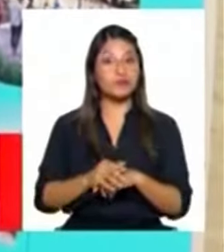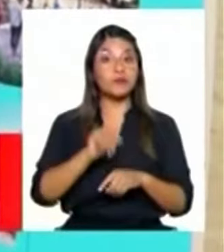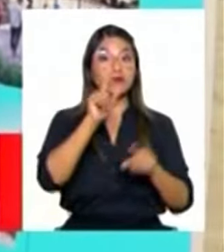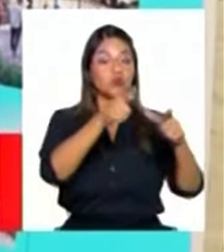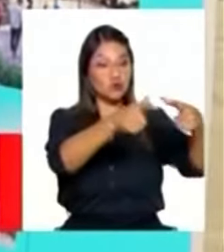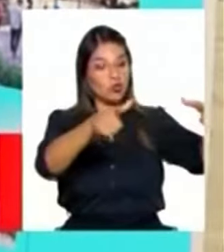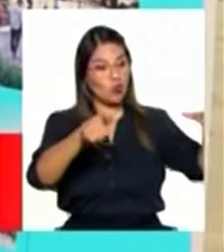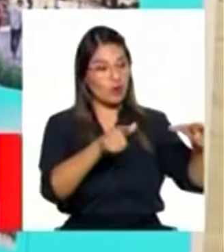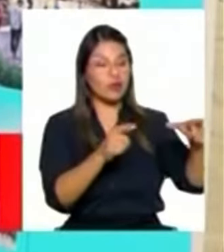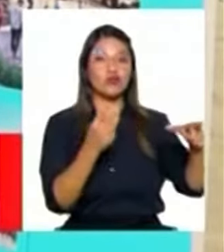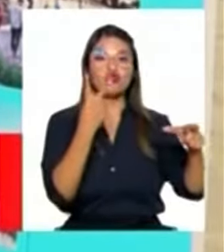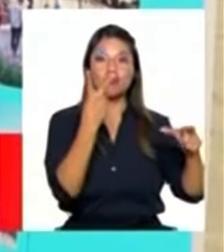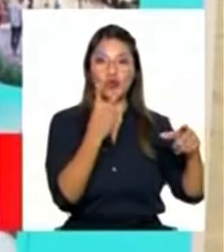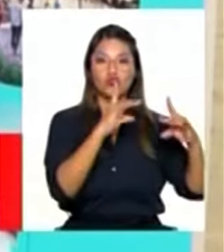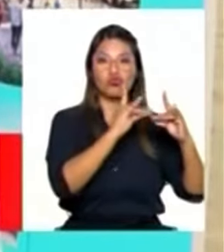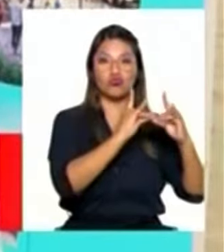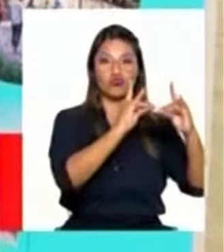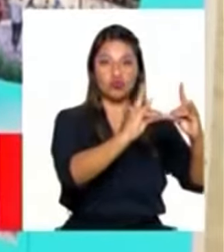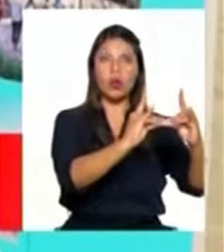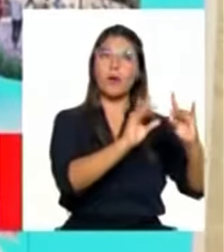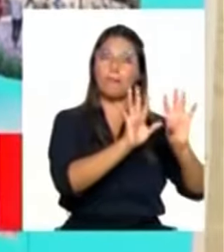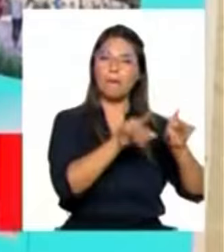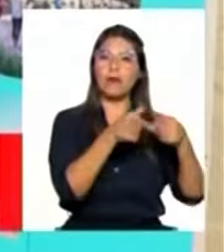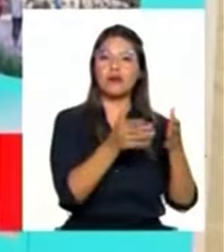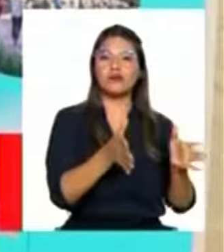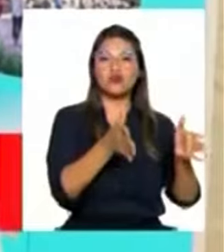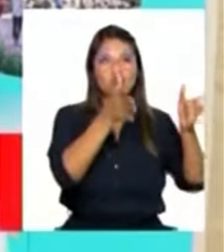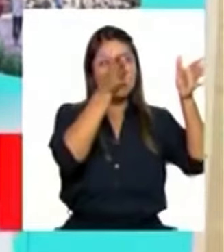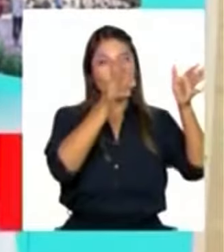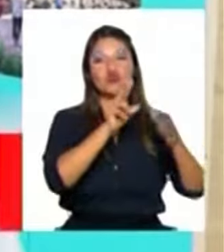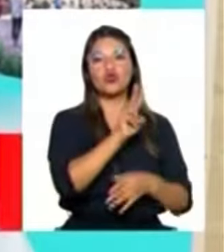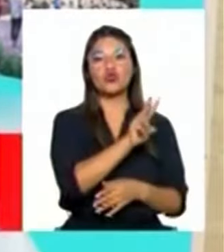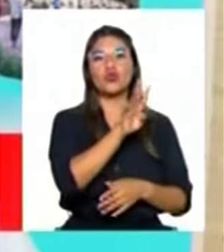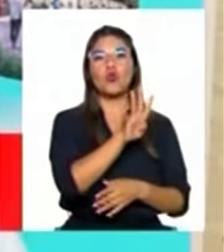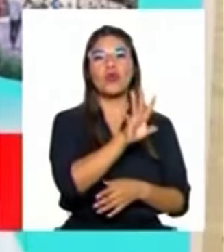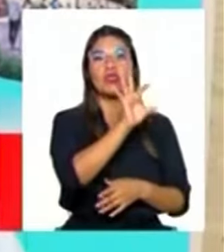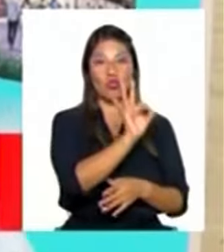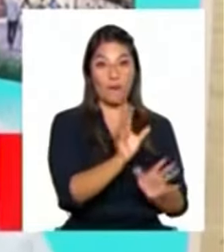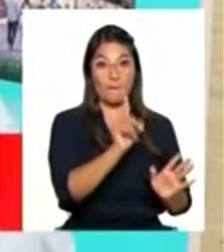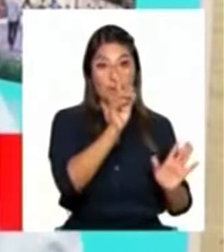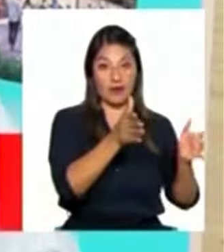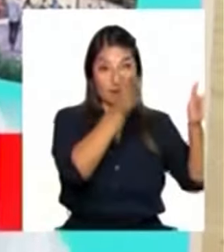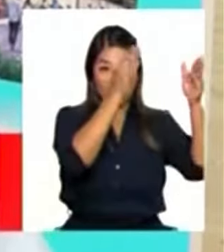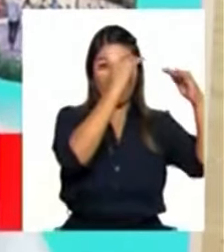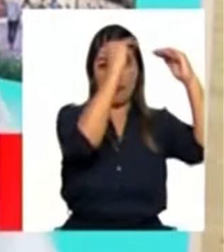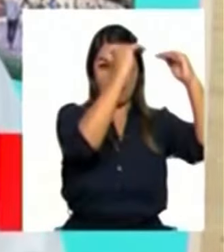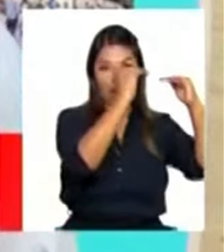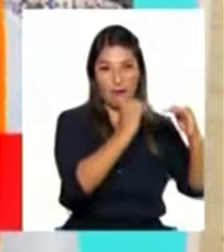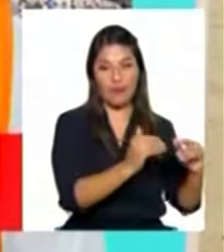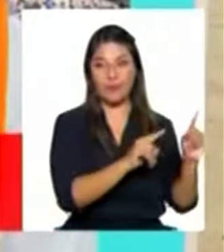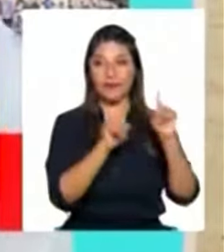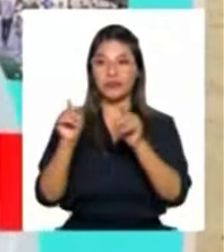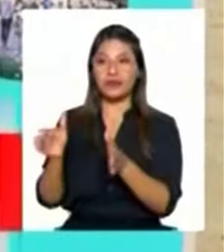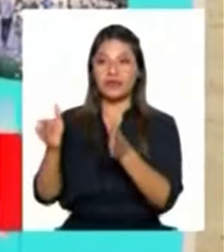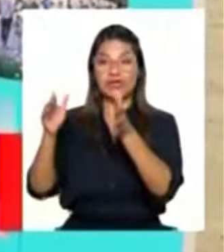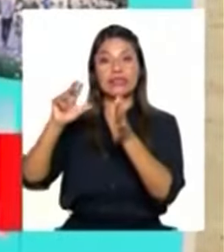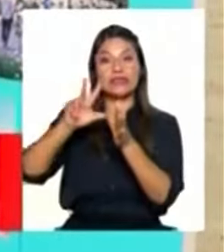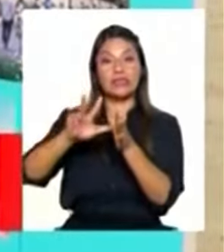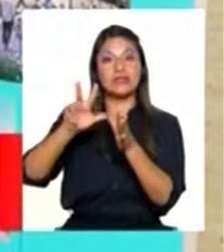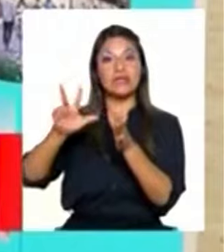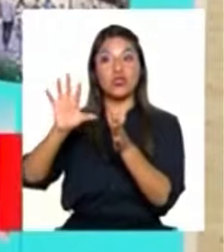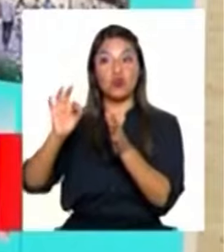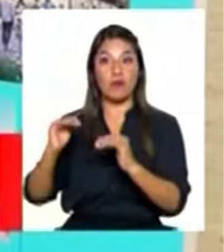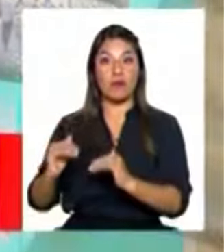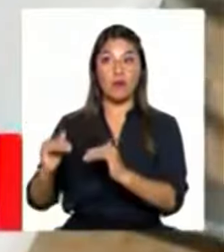doble, entonces son 249 habitaciones que tendremos en el primer hotel y 245 y 339